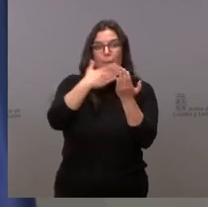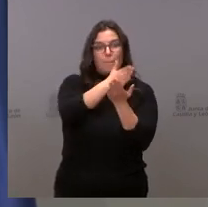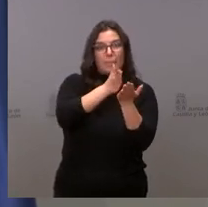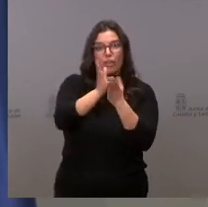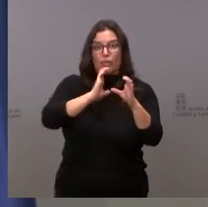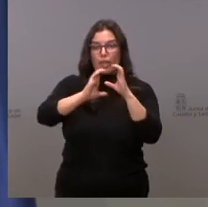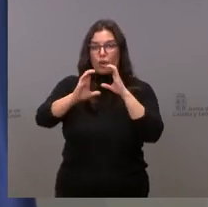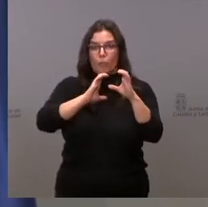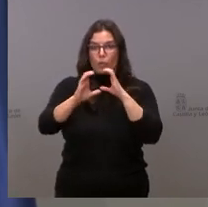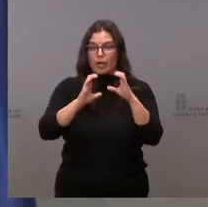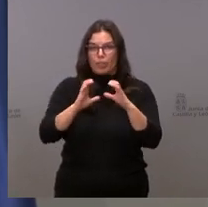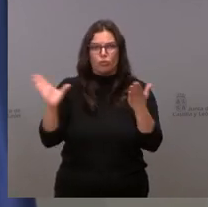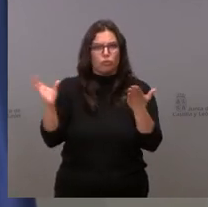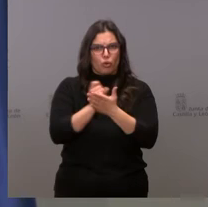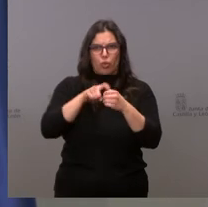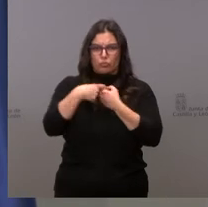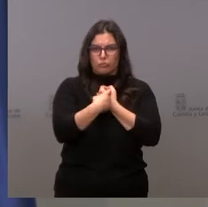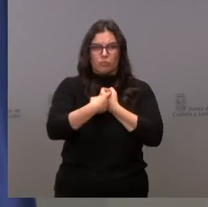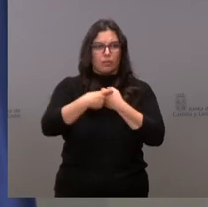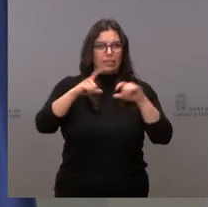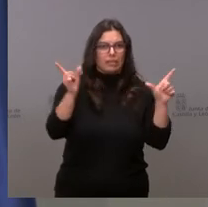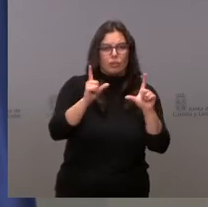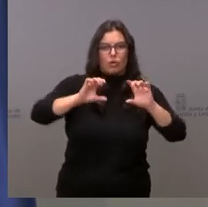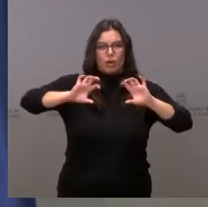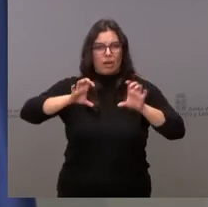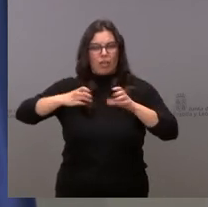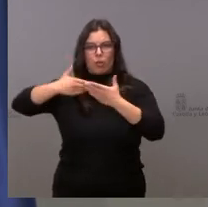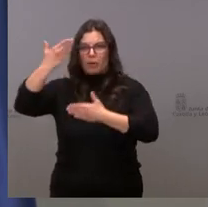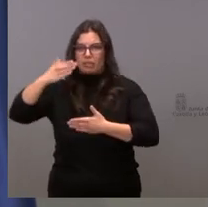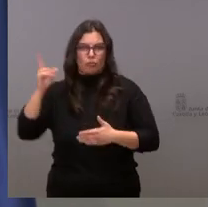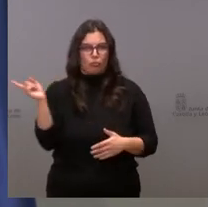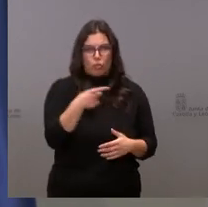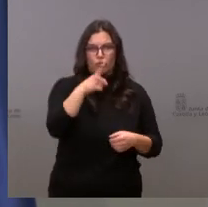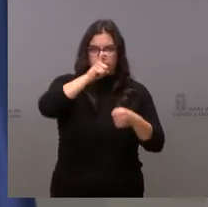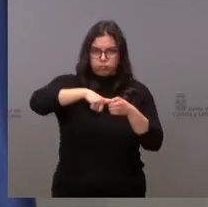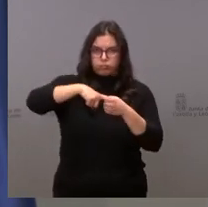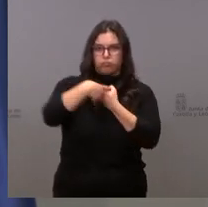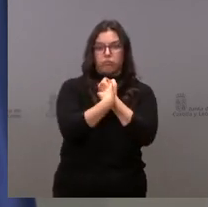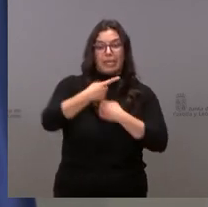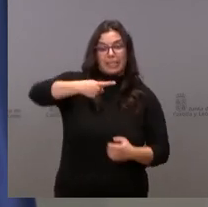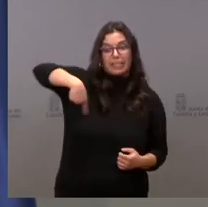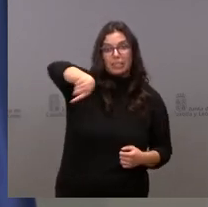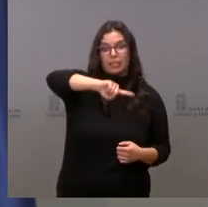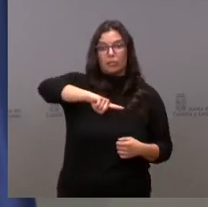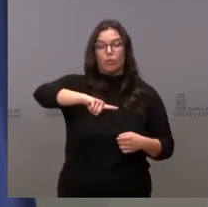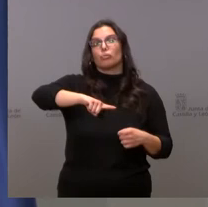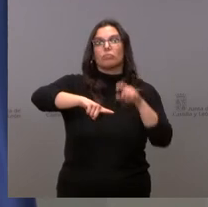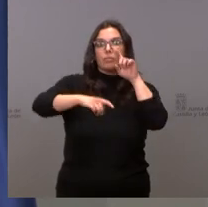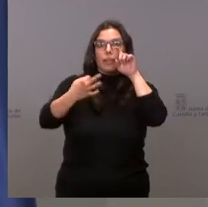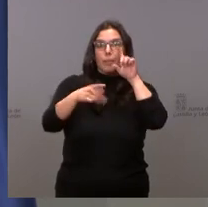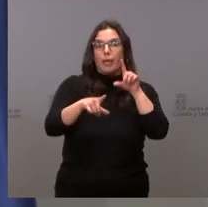escrita de radio y de televisión en el ámbito de la comunidad de castilla y león' y son ellos los que tienen que determinar